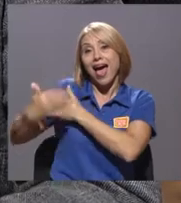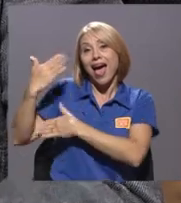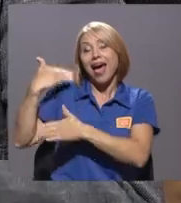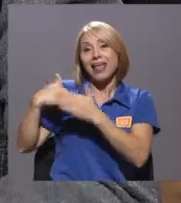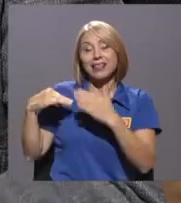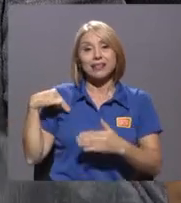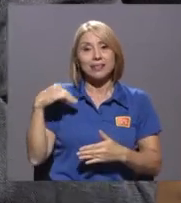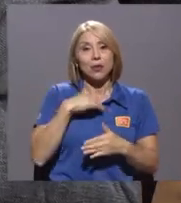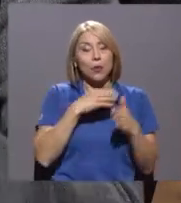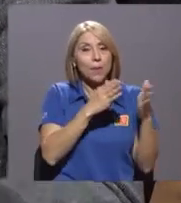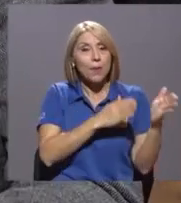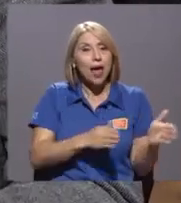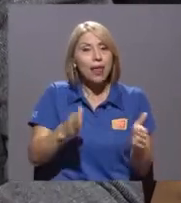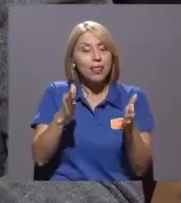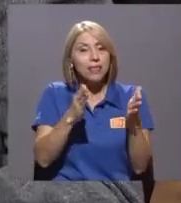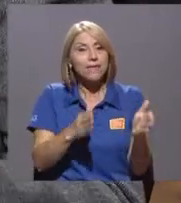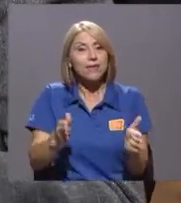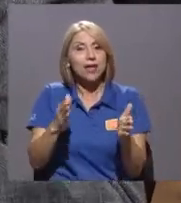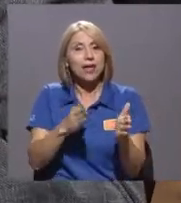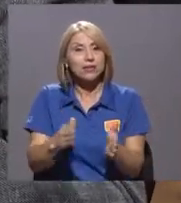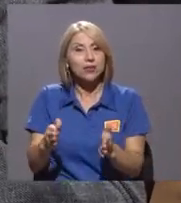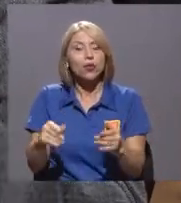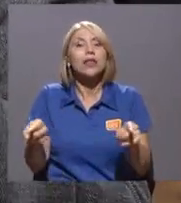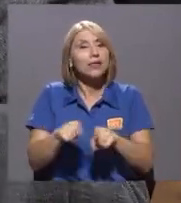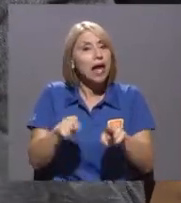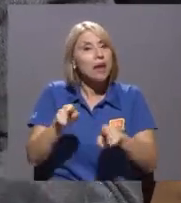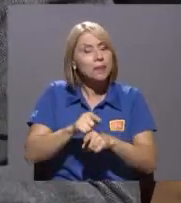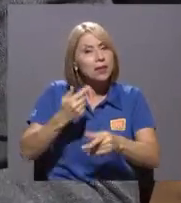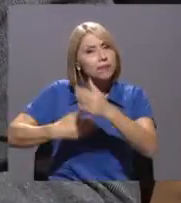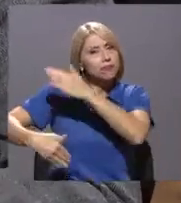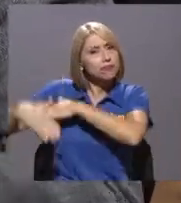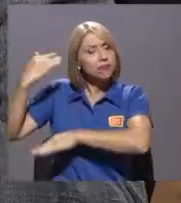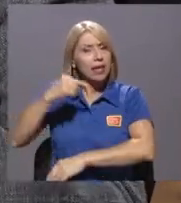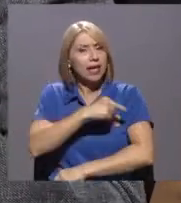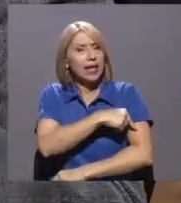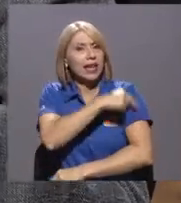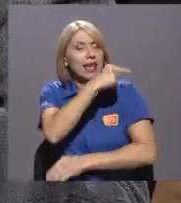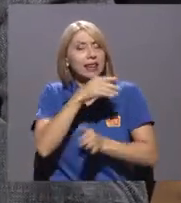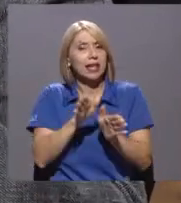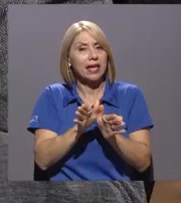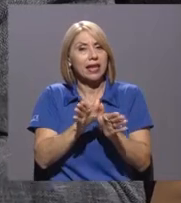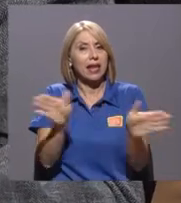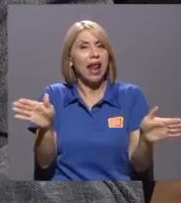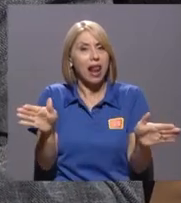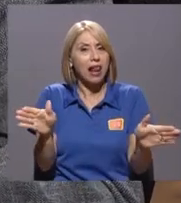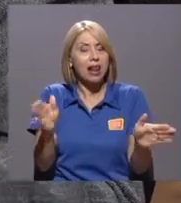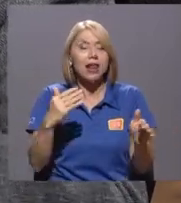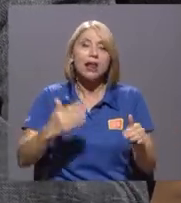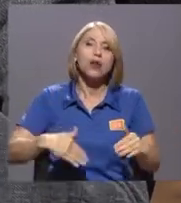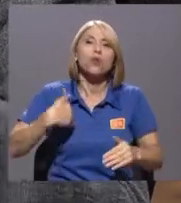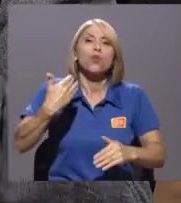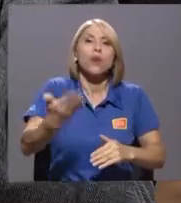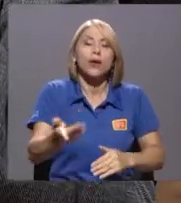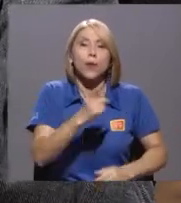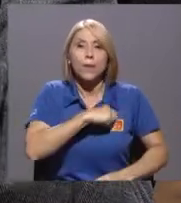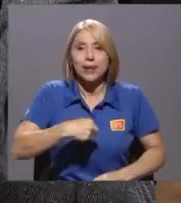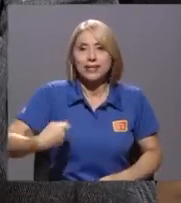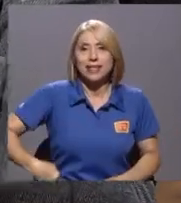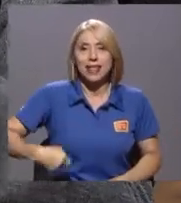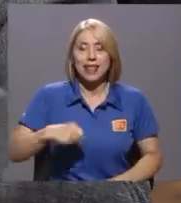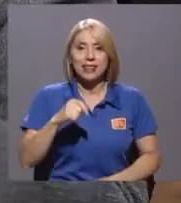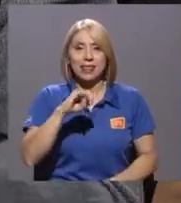ejecutivo una época o más bien gerente general y luego presidente ejecutivo